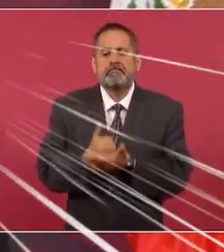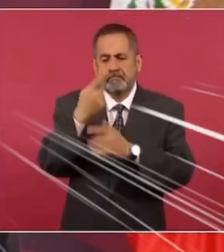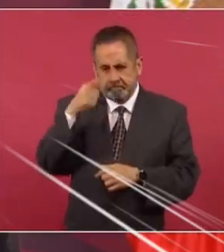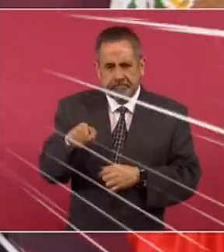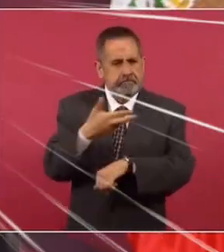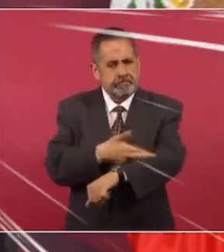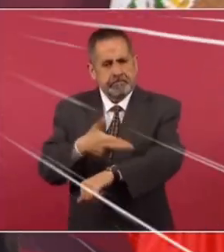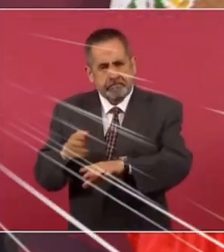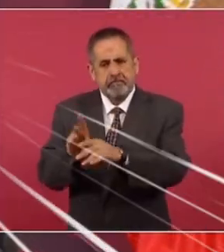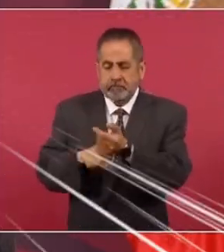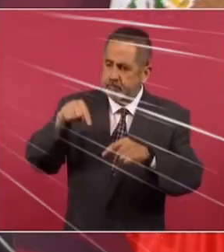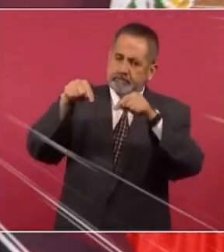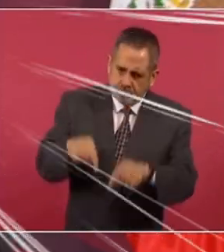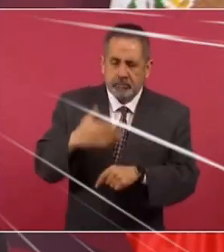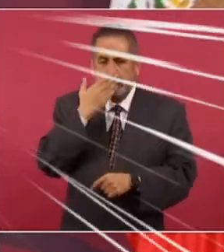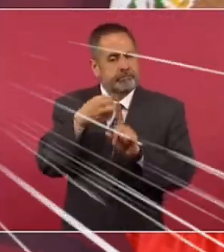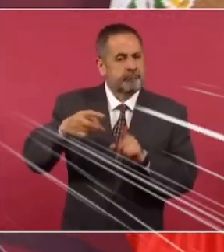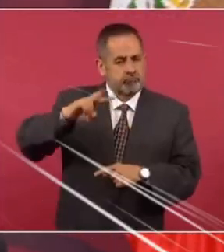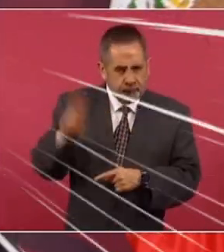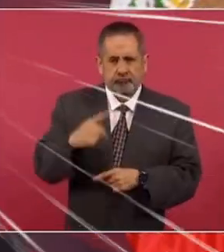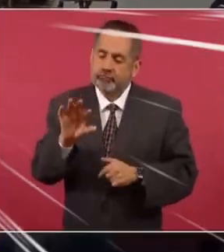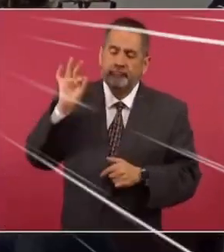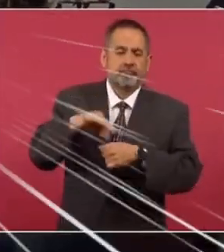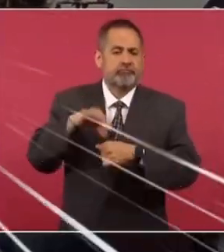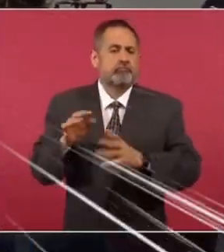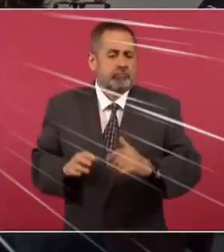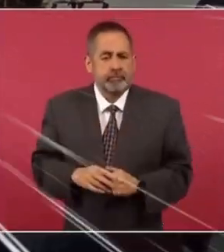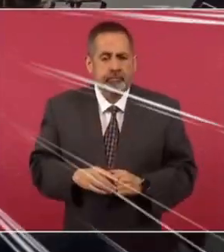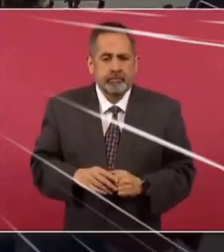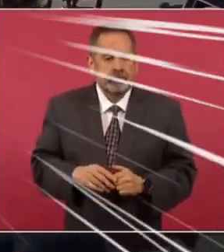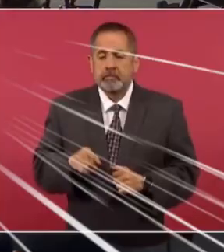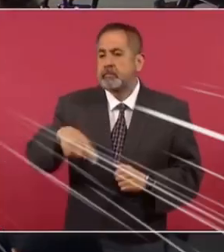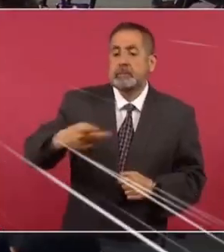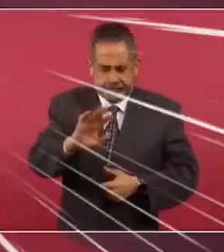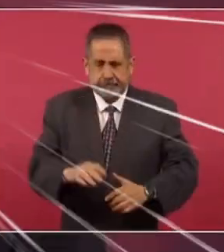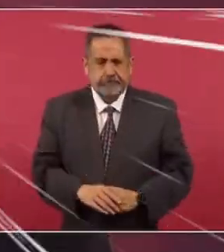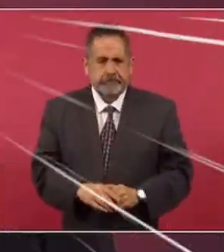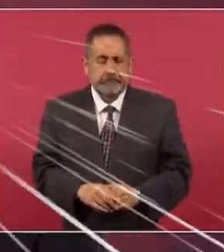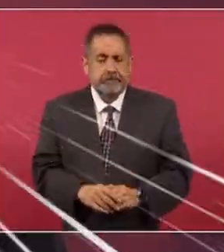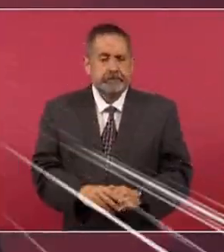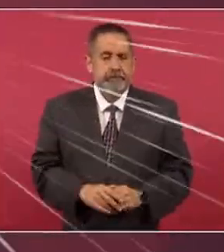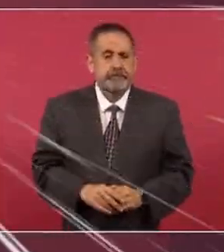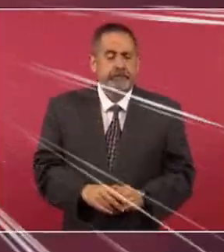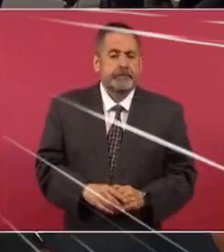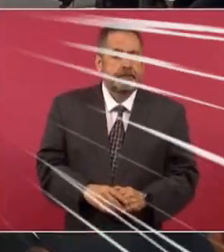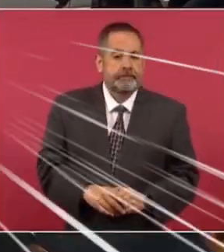que se pueda establecer en nuestro país una auténtica, una verdadera democracia, que no se trafique con la pobreza de la gente, que no